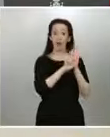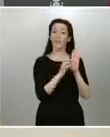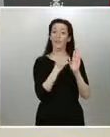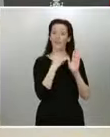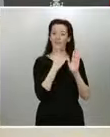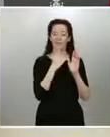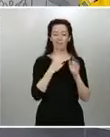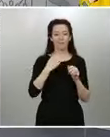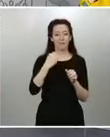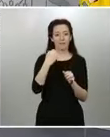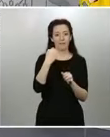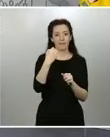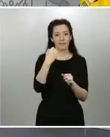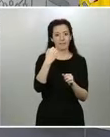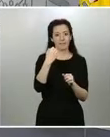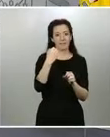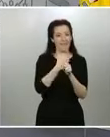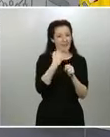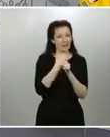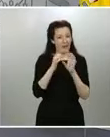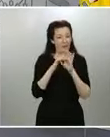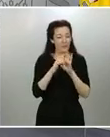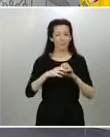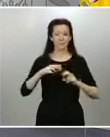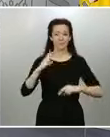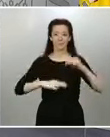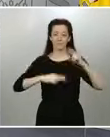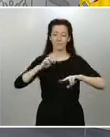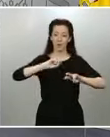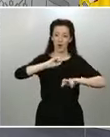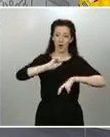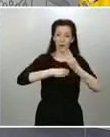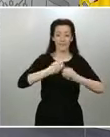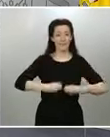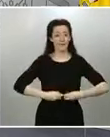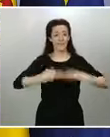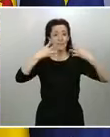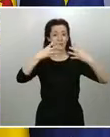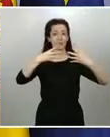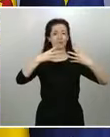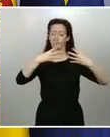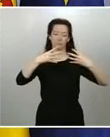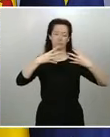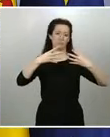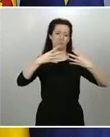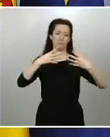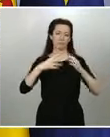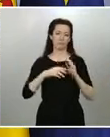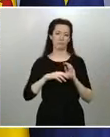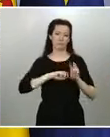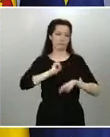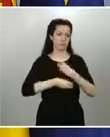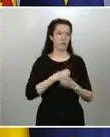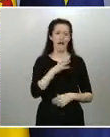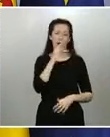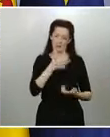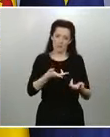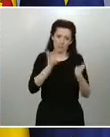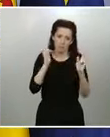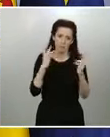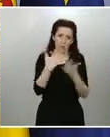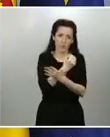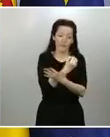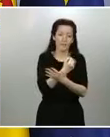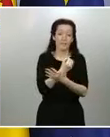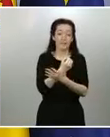obras en edificios existentes y ahora mismo serán permitidas todas salvo aquellas que se hagan en el interior de